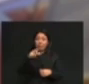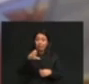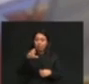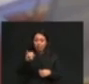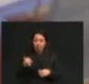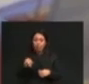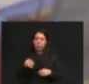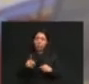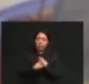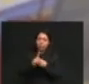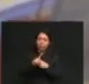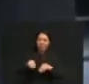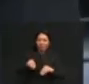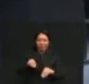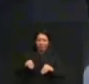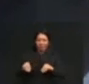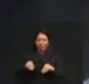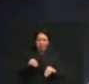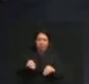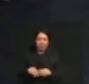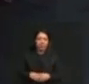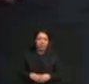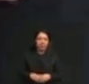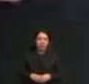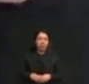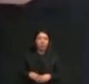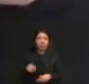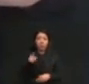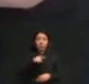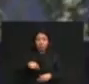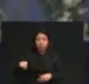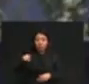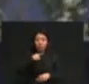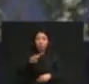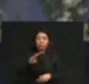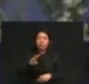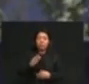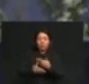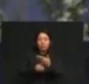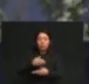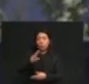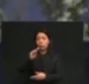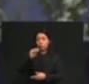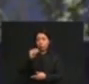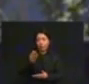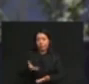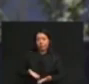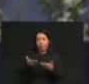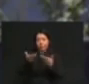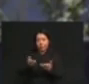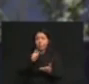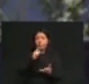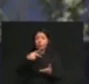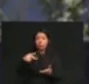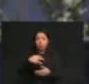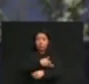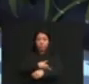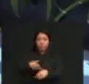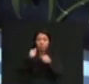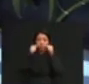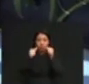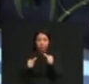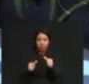general, quienes reciben los 90 servicios que aquí damos. Atendemos además a sus familias, con lo cual ya somos